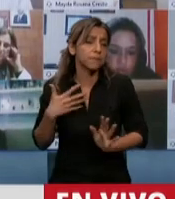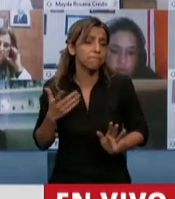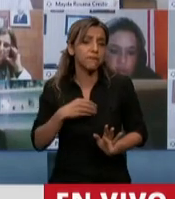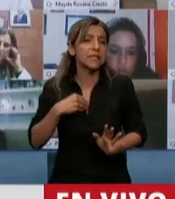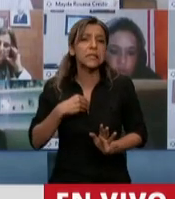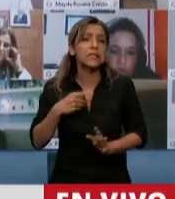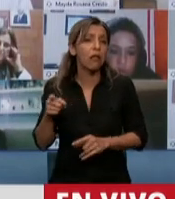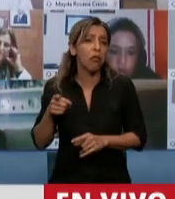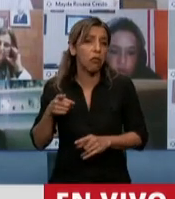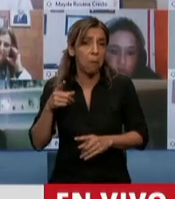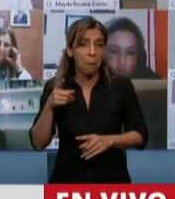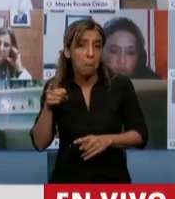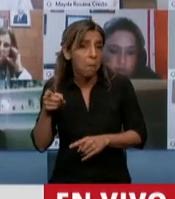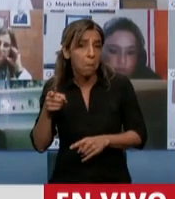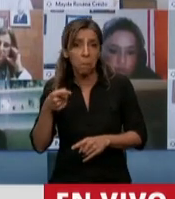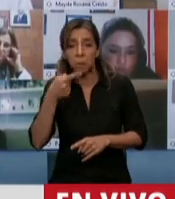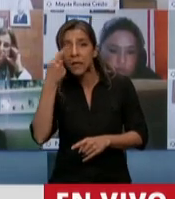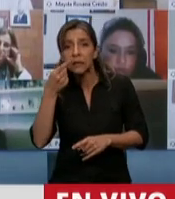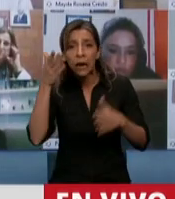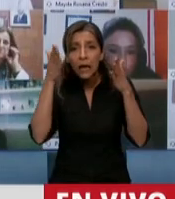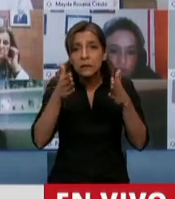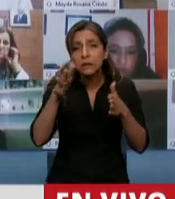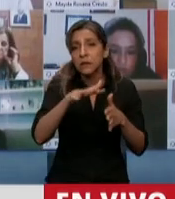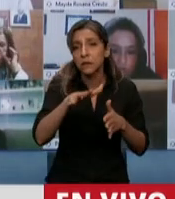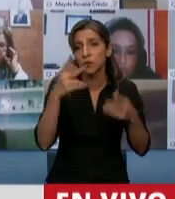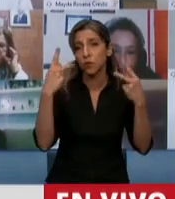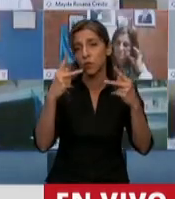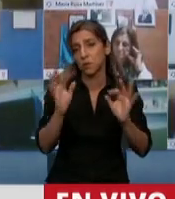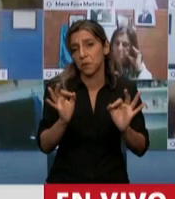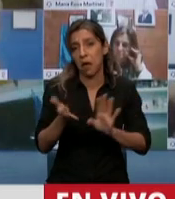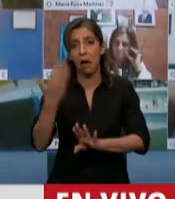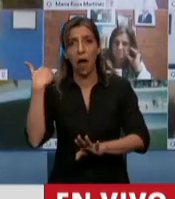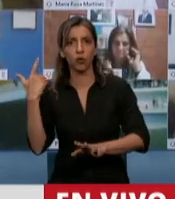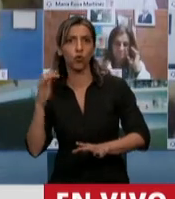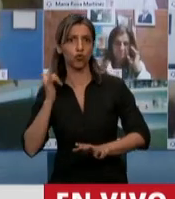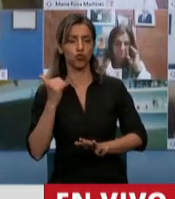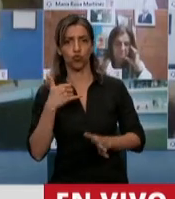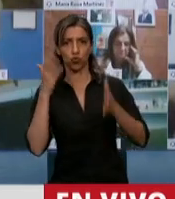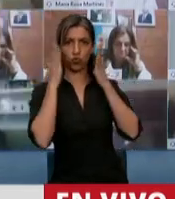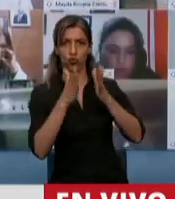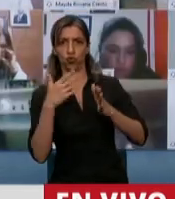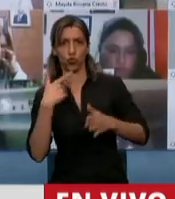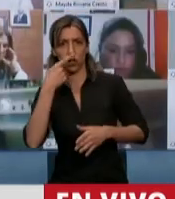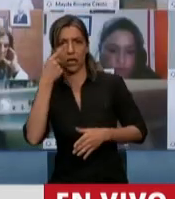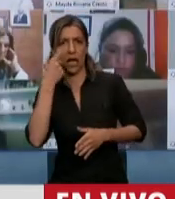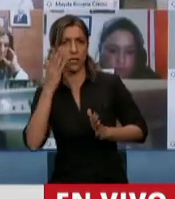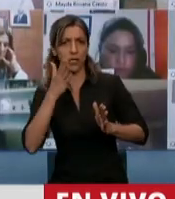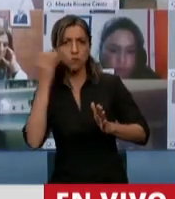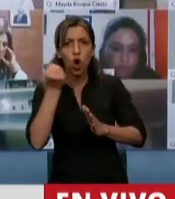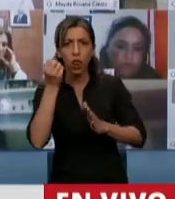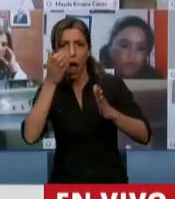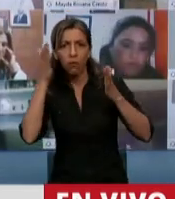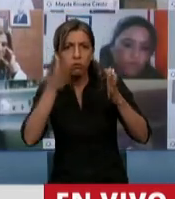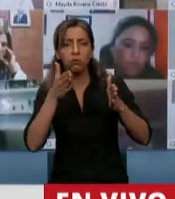interesado el sector, pese a que tanto decían que les interesaba el sector del turismo. Cuando uno no se sienta